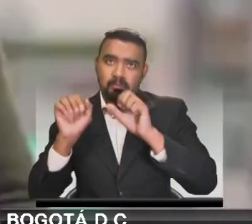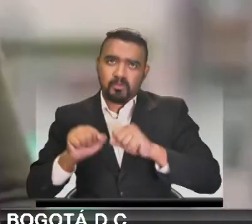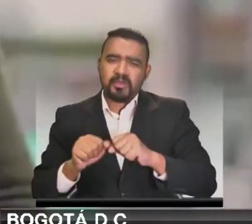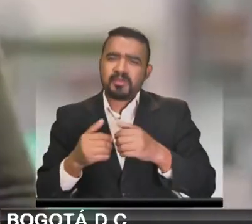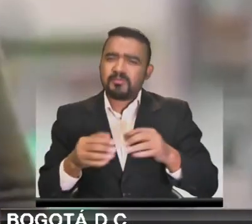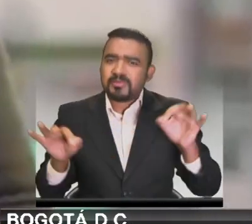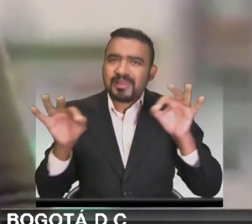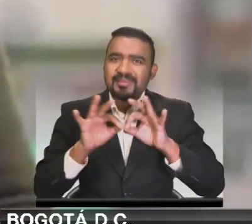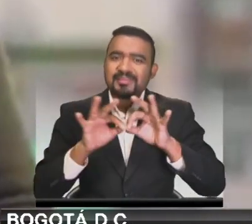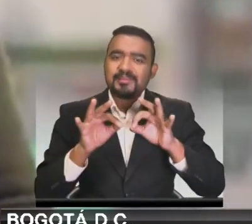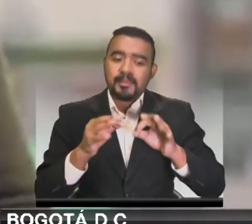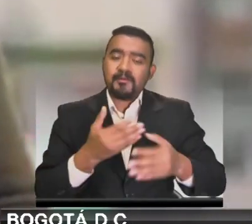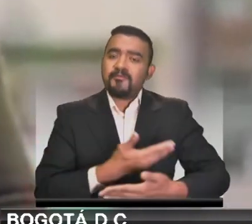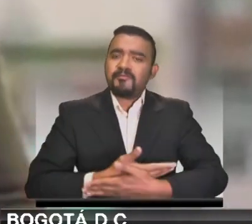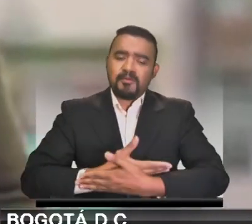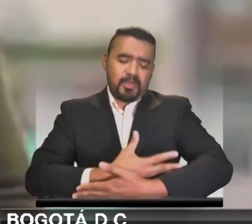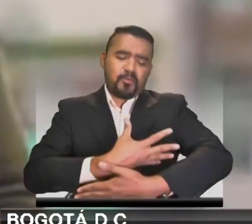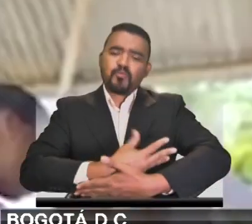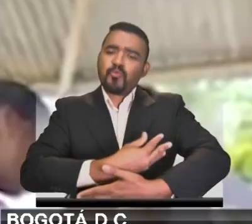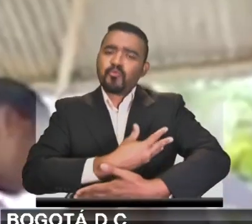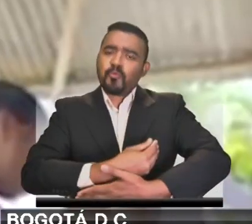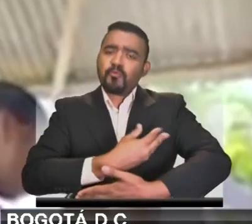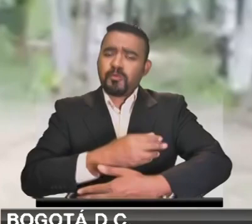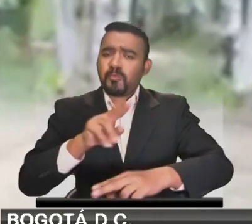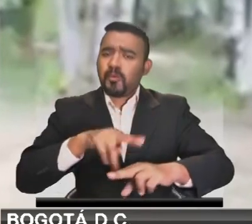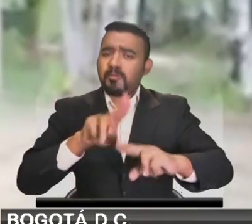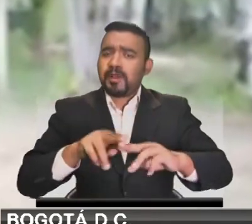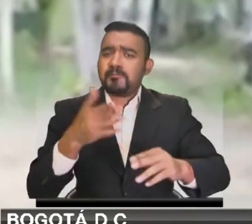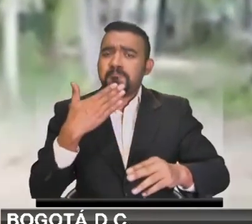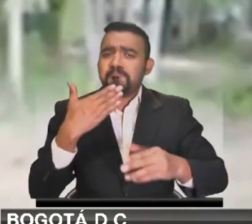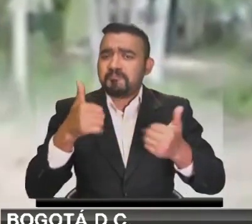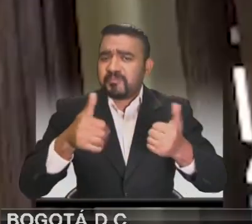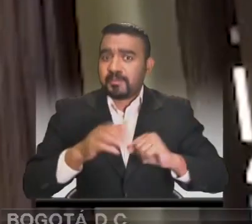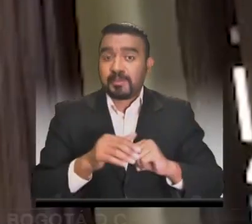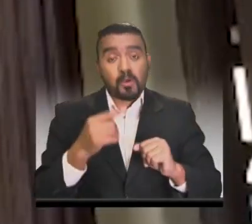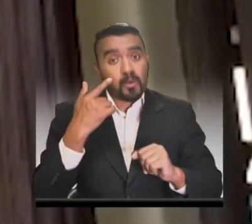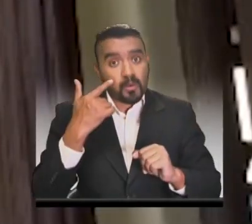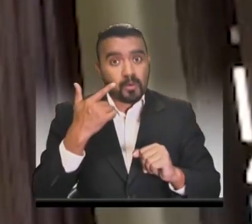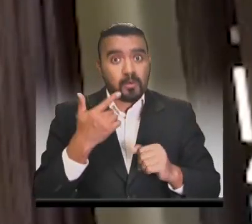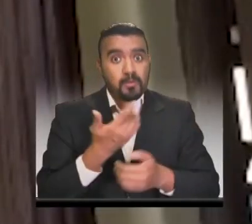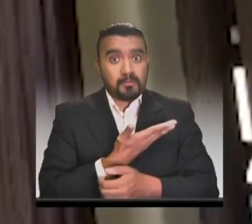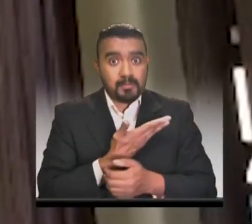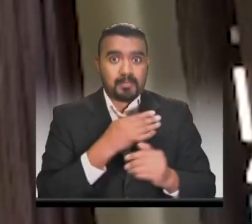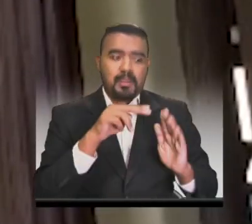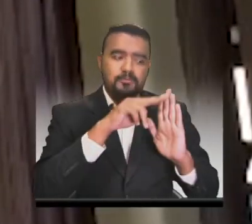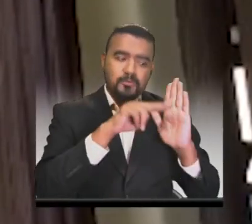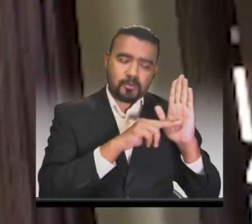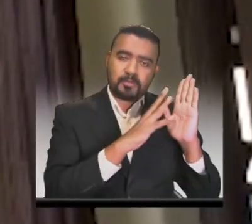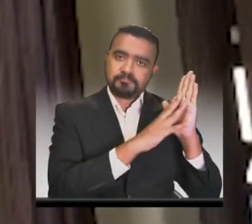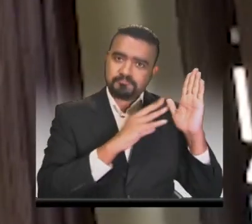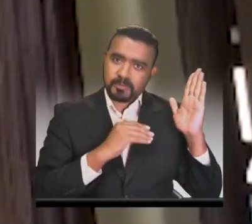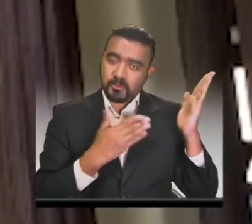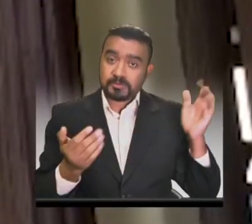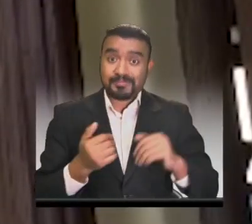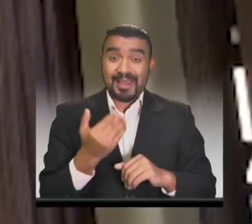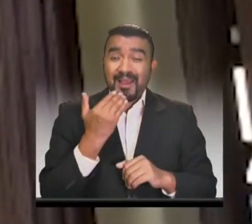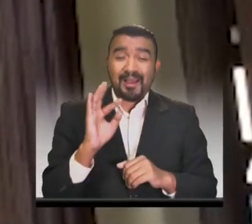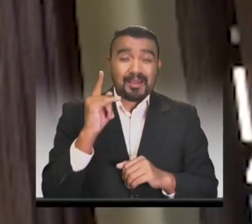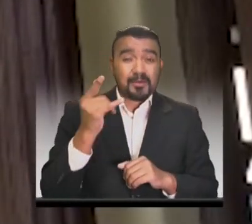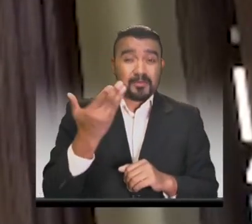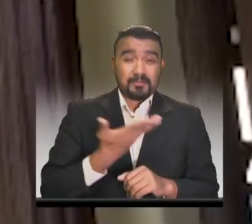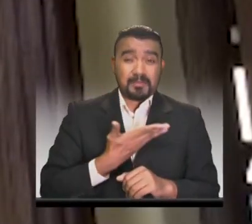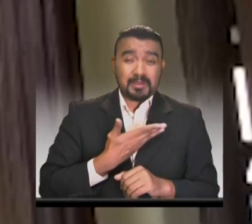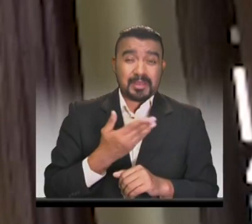bioseguridad para proteger al bebé de un contagio. Solo en casos en que la mamá esté muy delicada, habría que extraer la leche para que otra